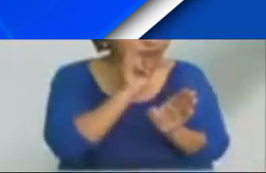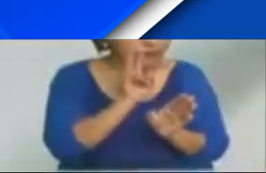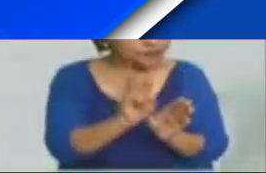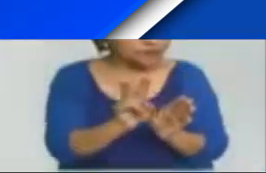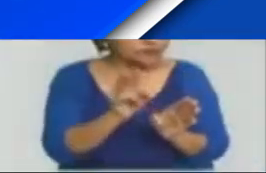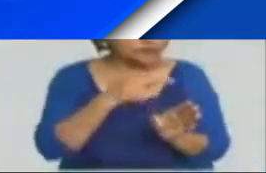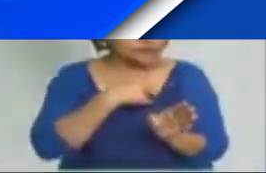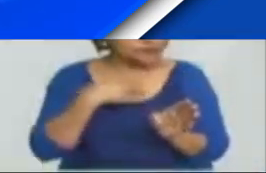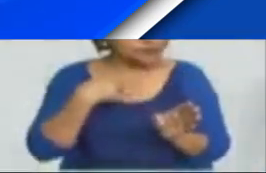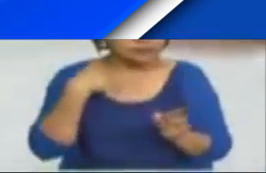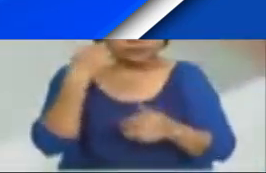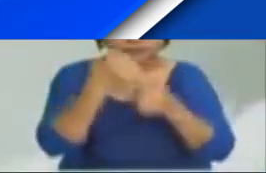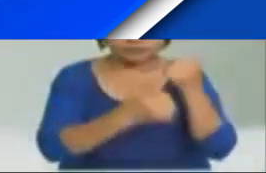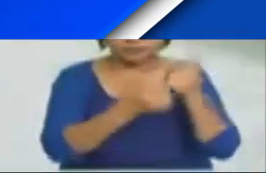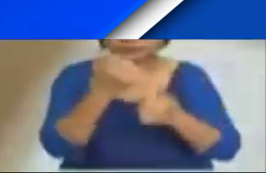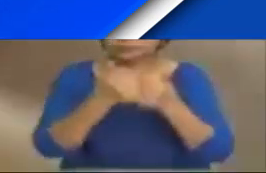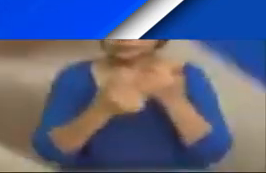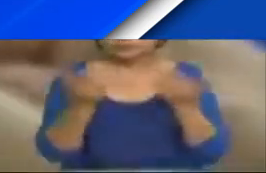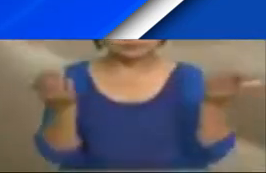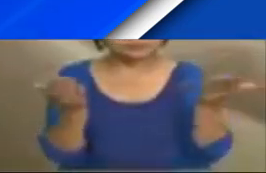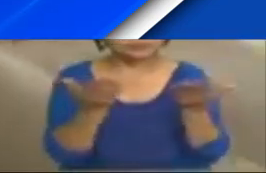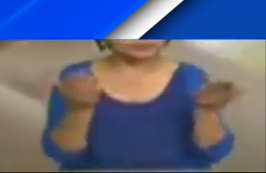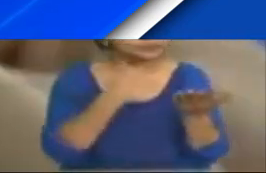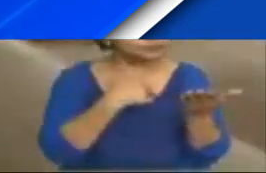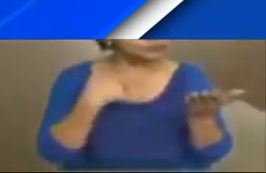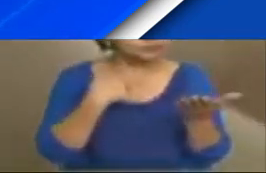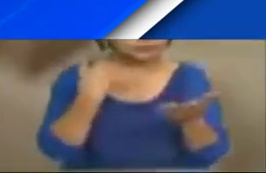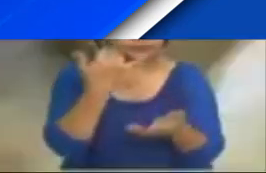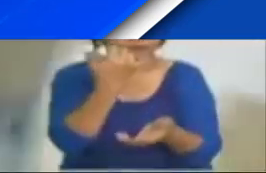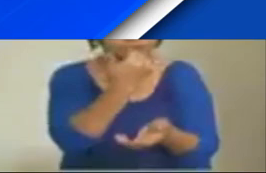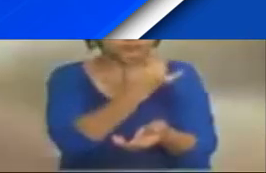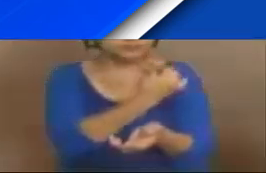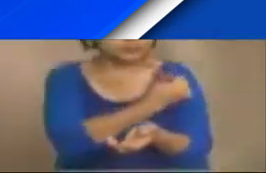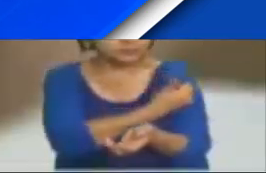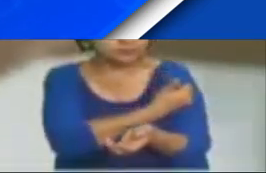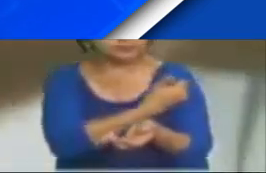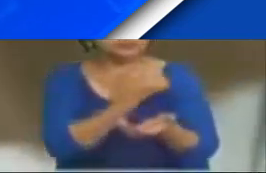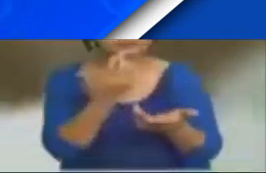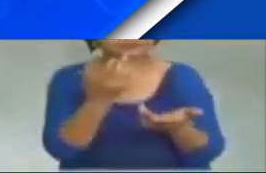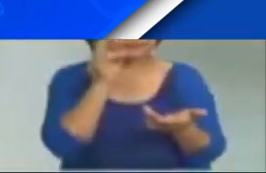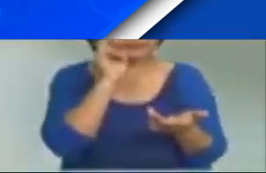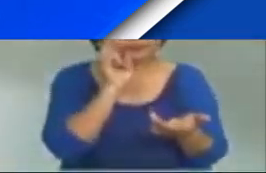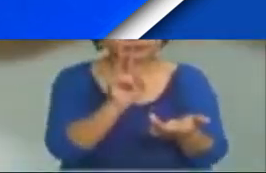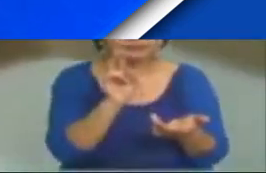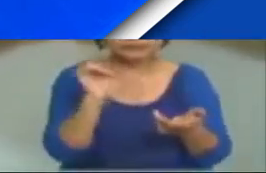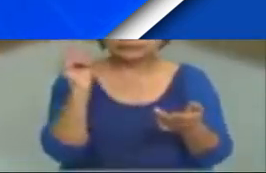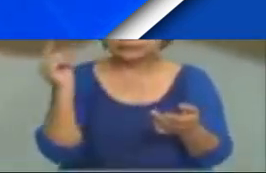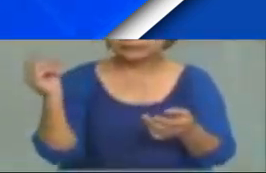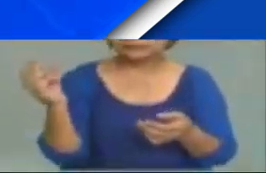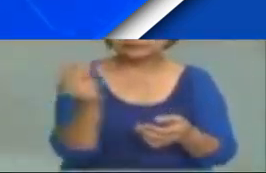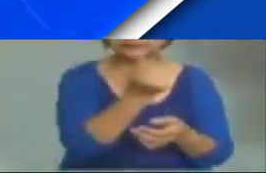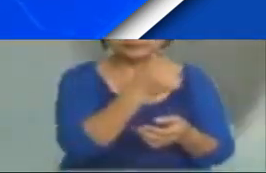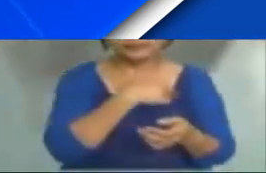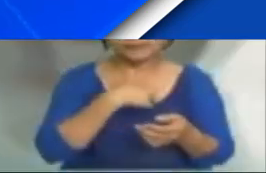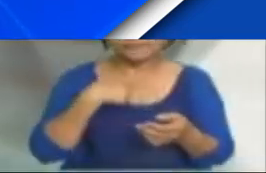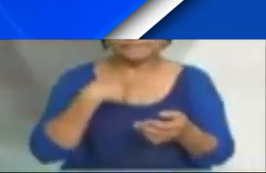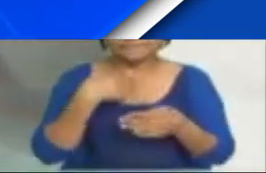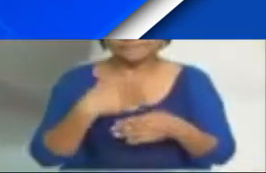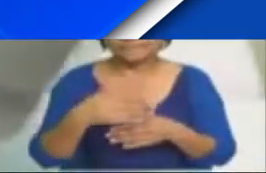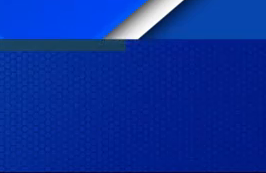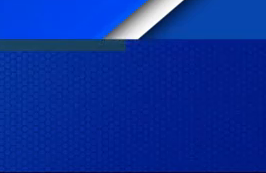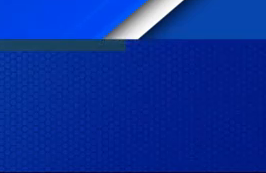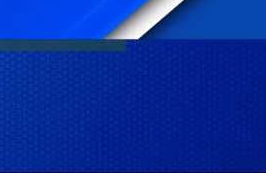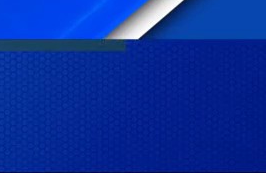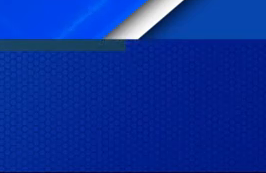para resaltar el rol de los y las vacunadoras, que llegan hasta el